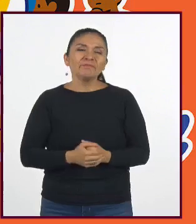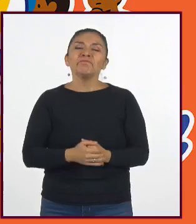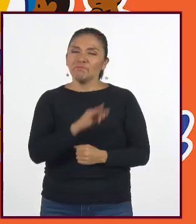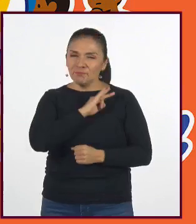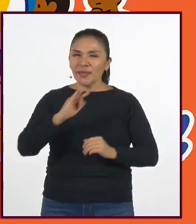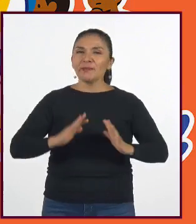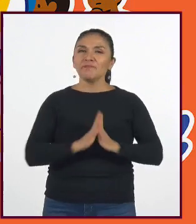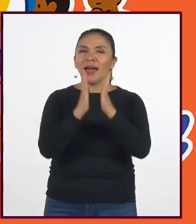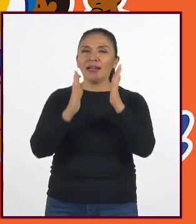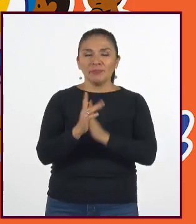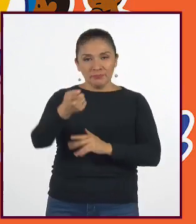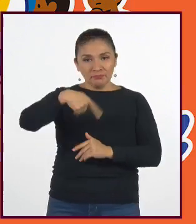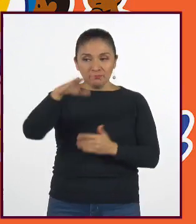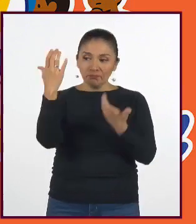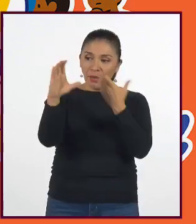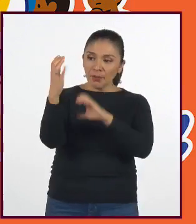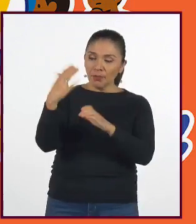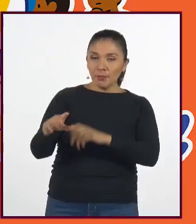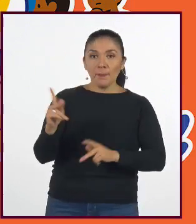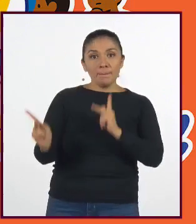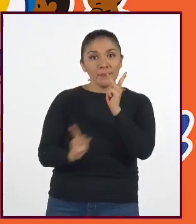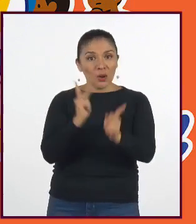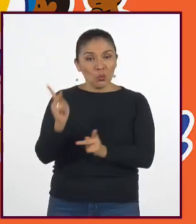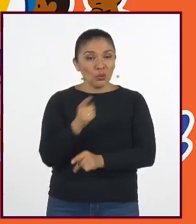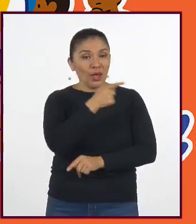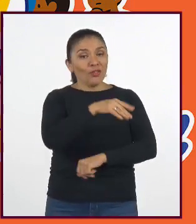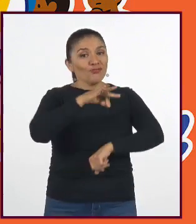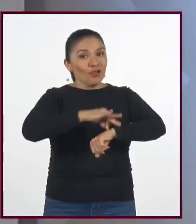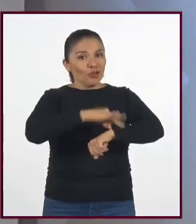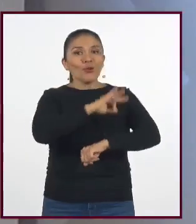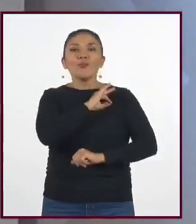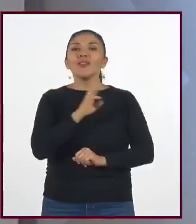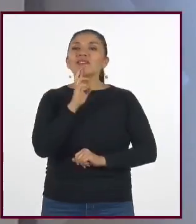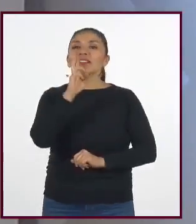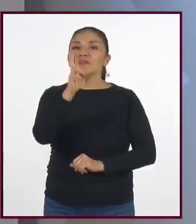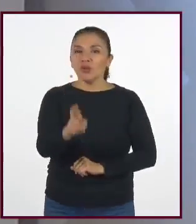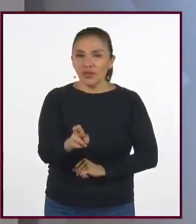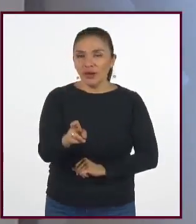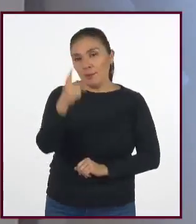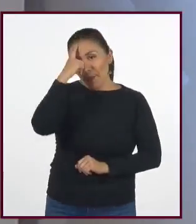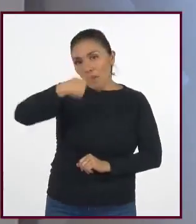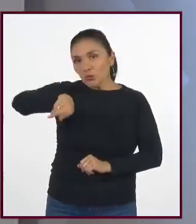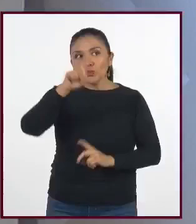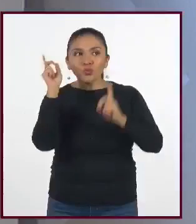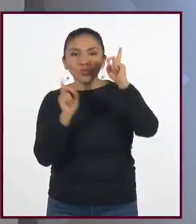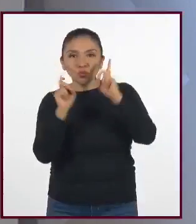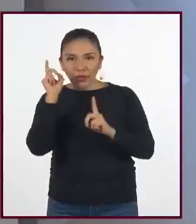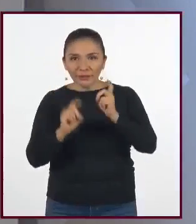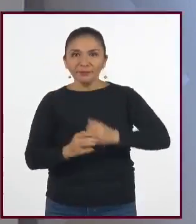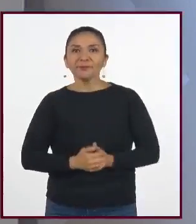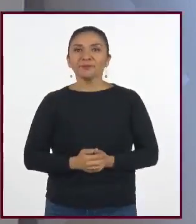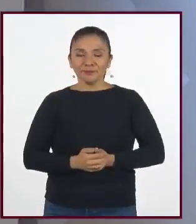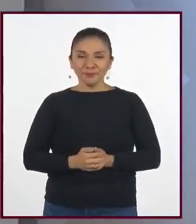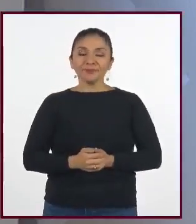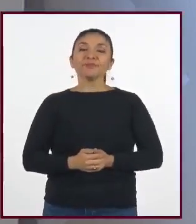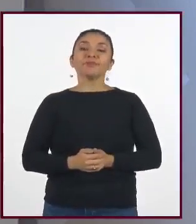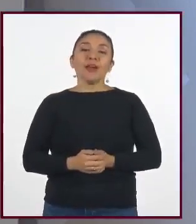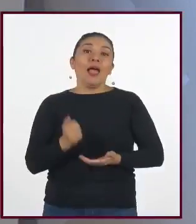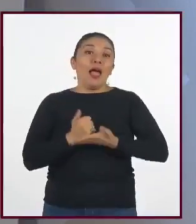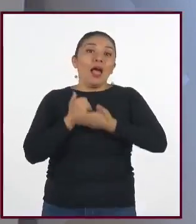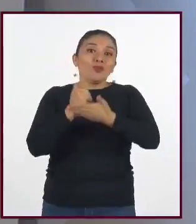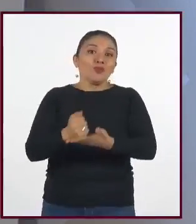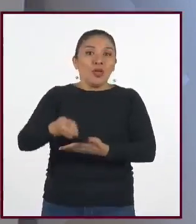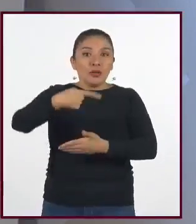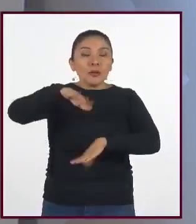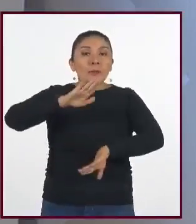sus preguntas en el chat de comentarios. La doctora estará dando respuestas a sus inquietudes. Para contribuir a su formación y